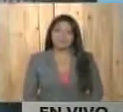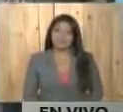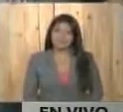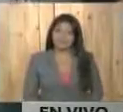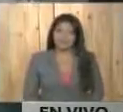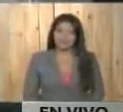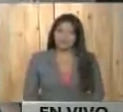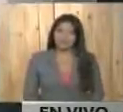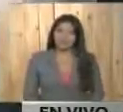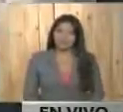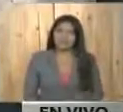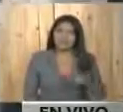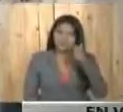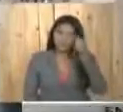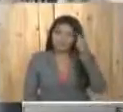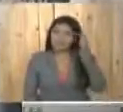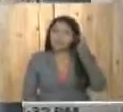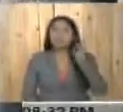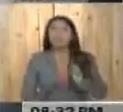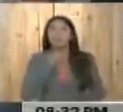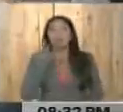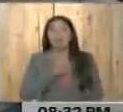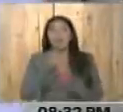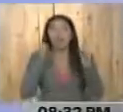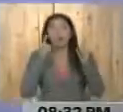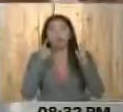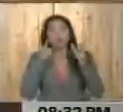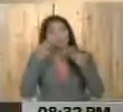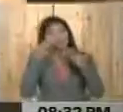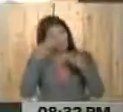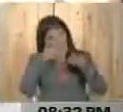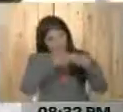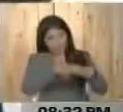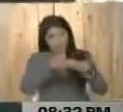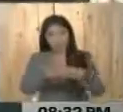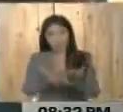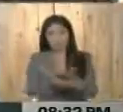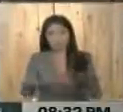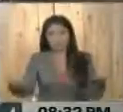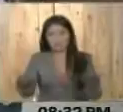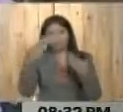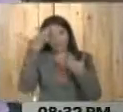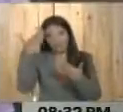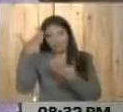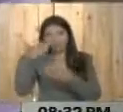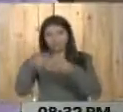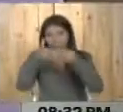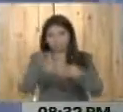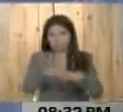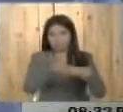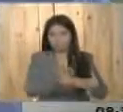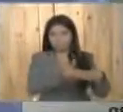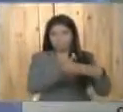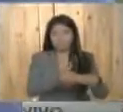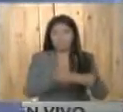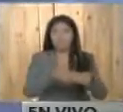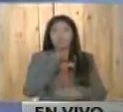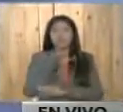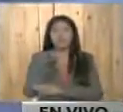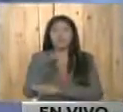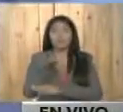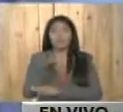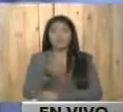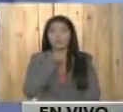Mire, es realmente extraordinario. Déjenme saludarlos a ustedes aquí. ¿Ah? La próxima informática. La